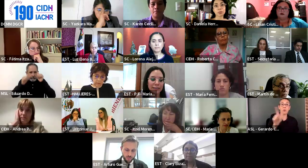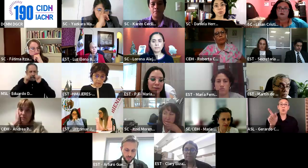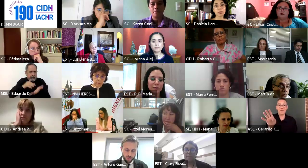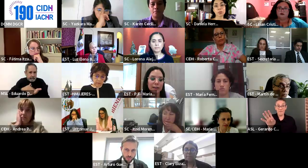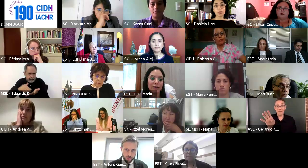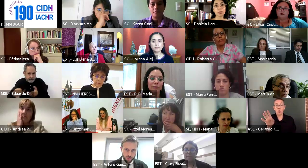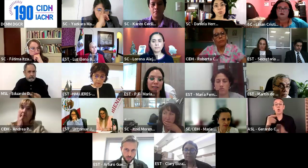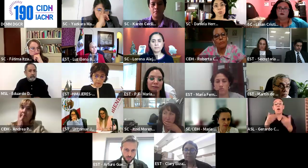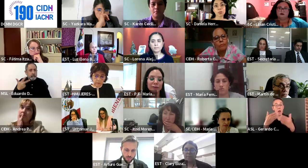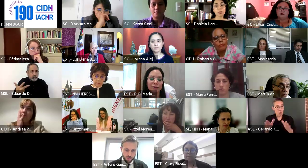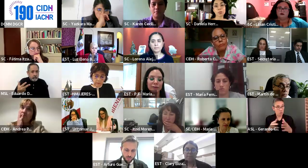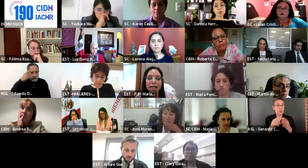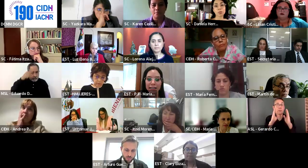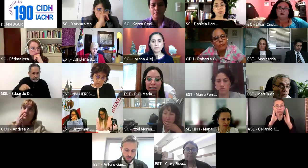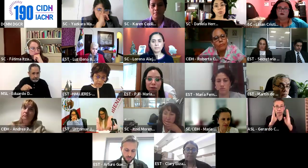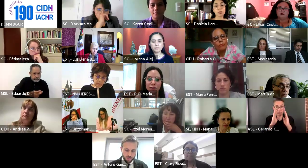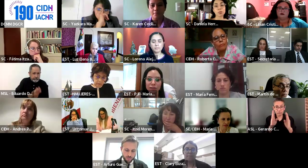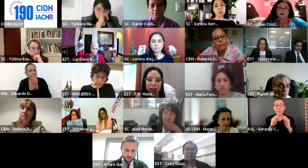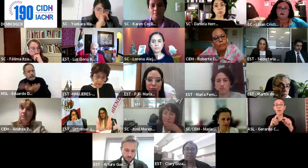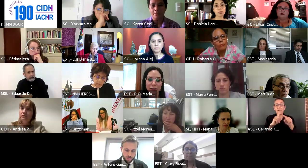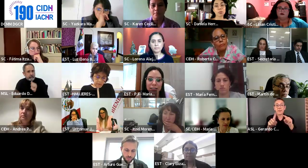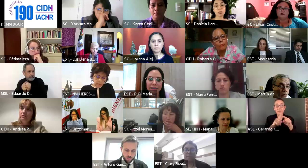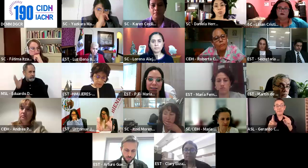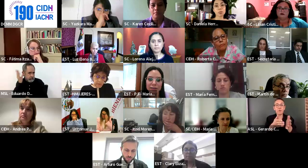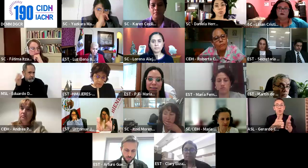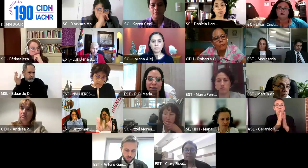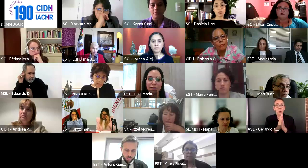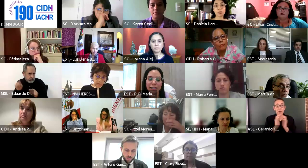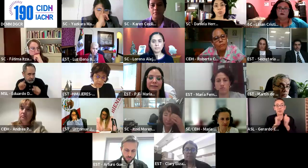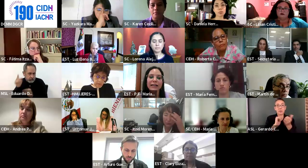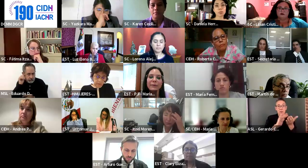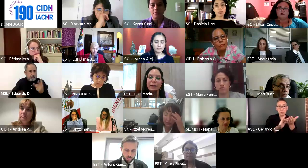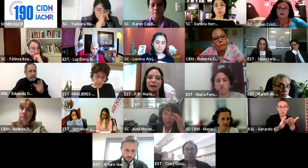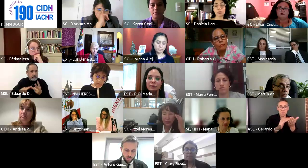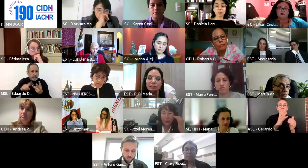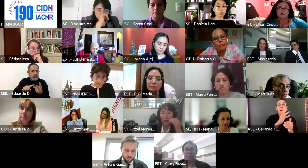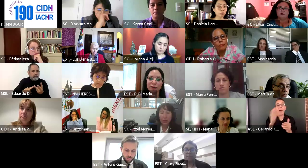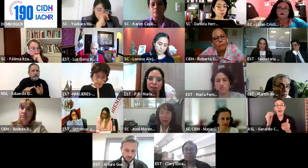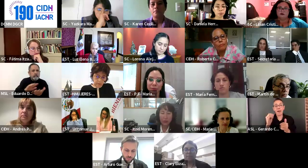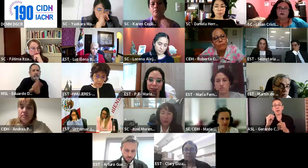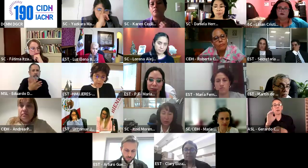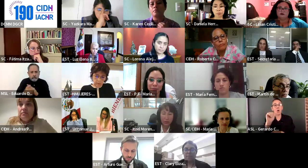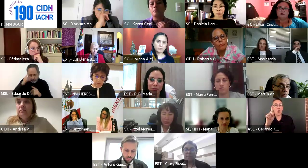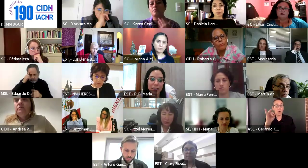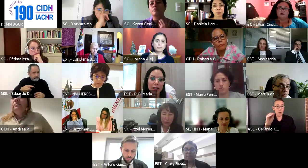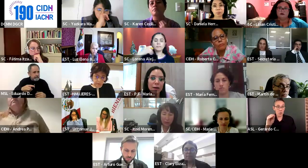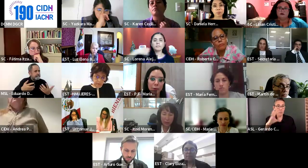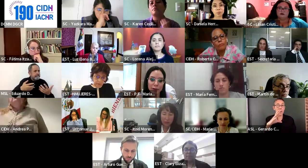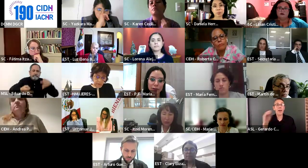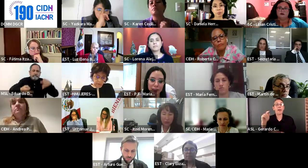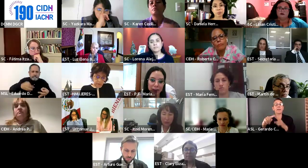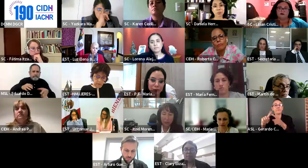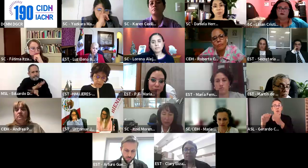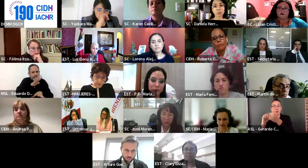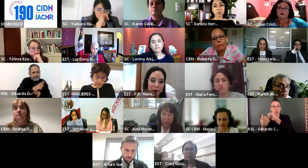8 solicitudes para documentos en reproducción de audio y 3 solicitudes para ajustes de procedimiento.